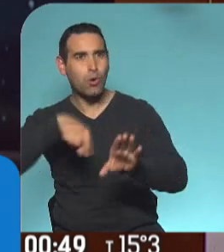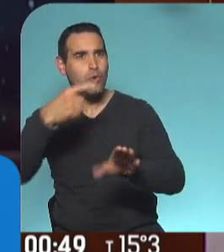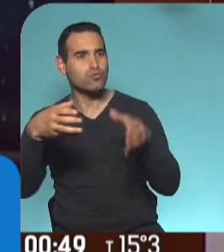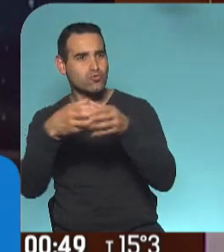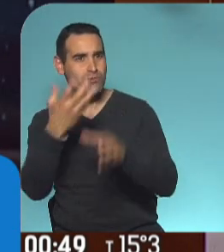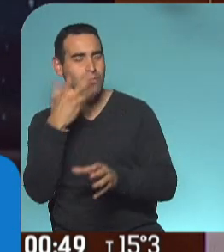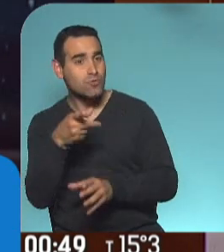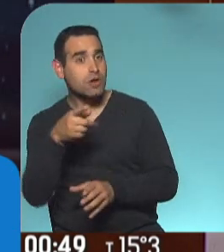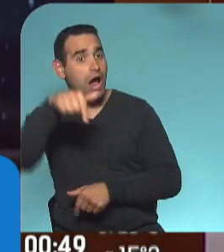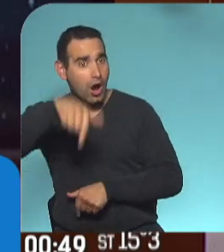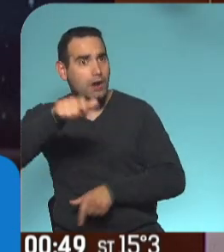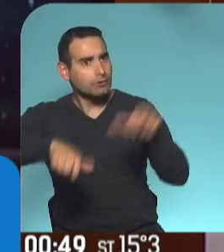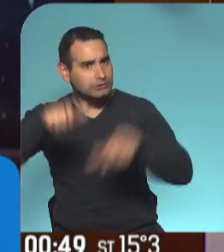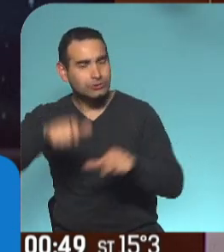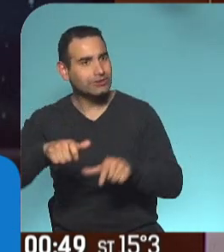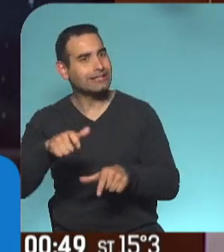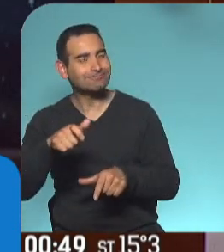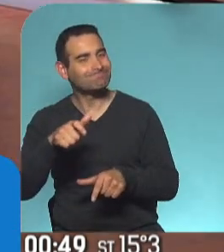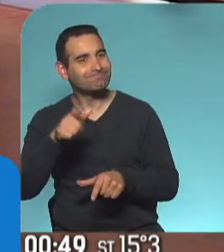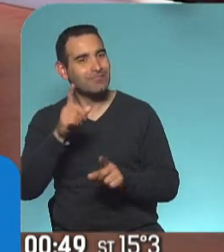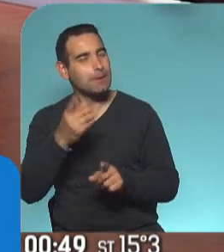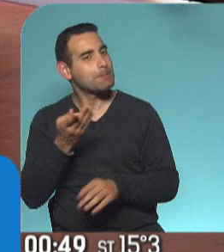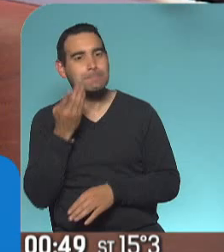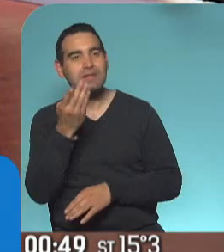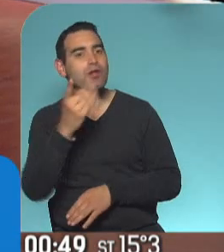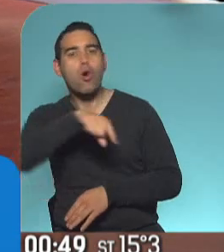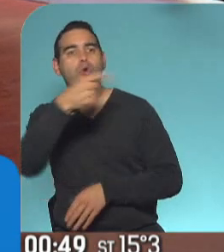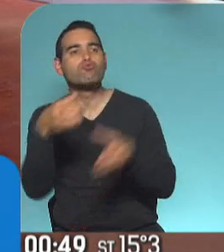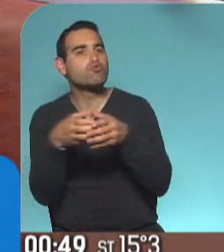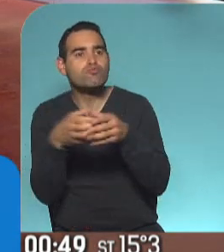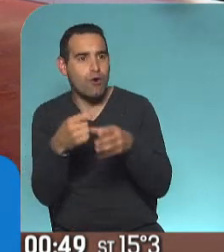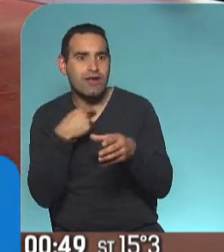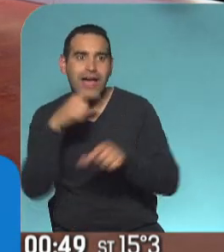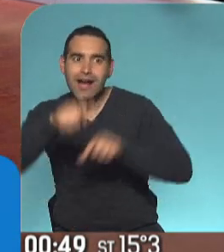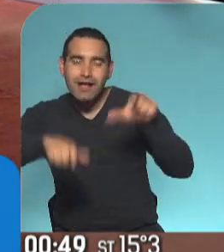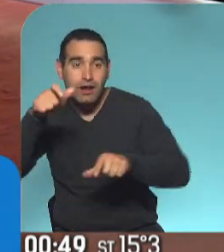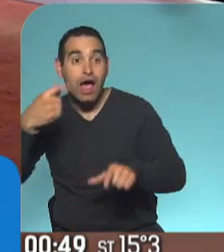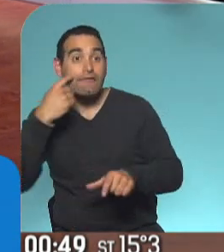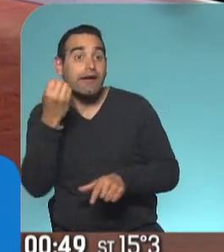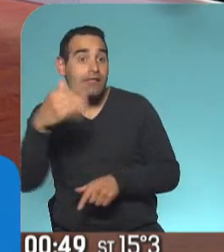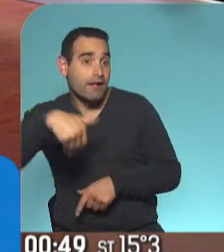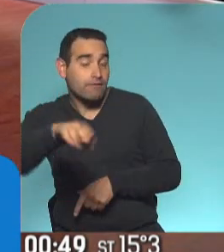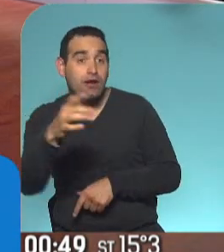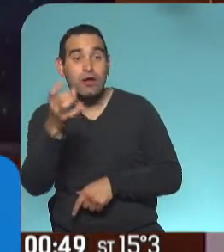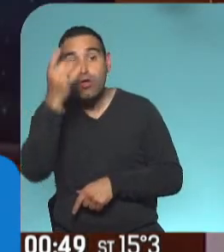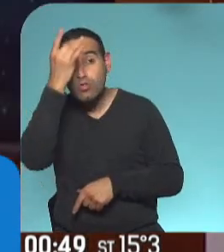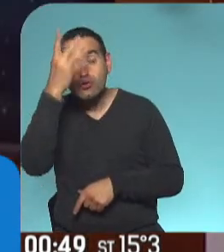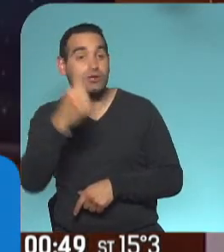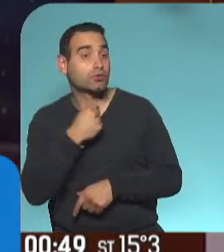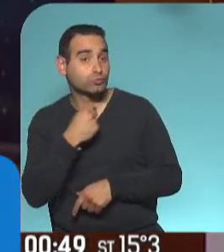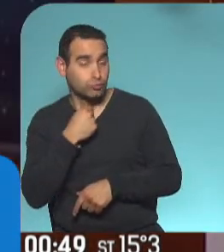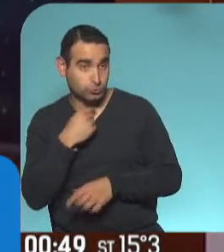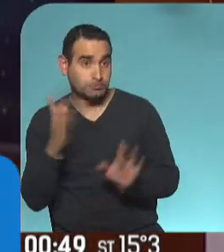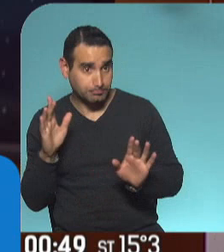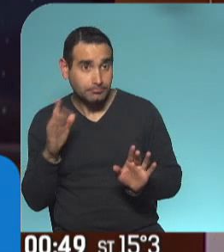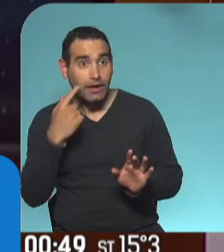siguen en ese espacio de pedido de opción que lo vamos a corroborar el 12 de agosto